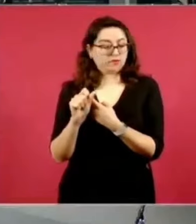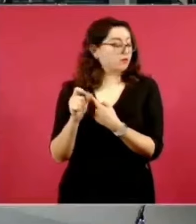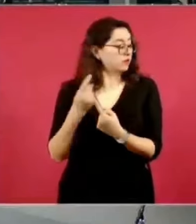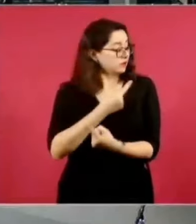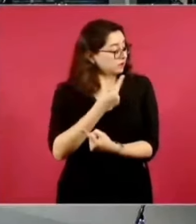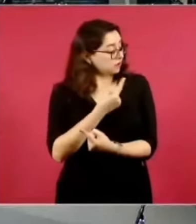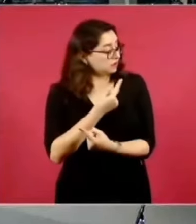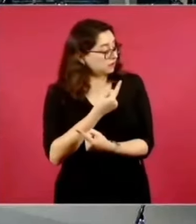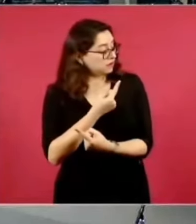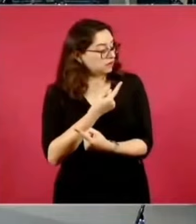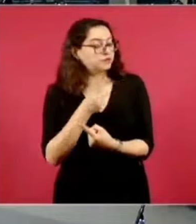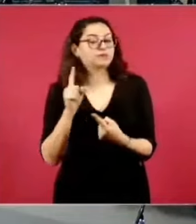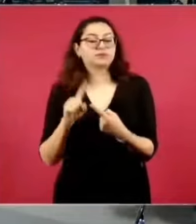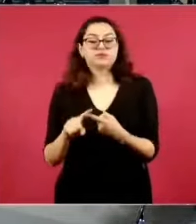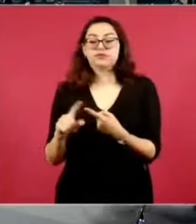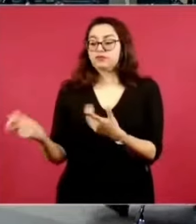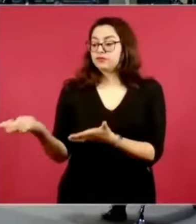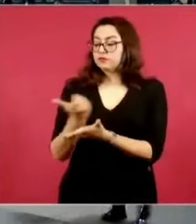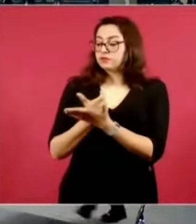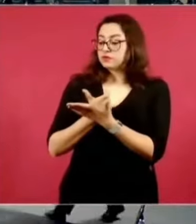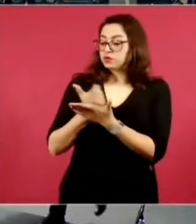¿Sí? Ese es sueldo base.